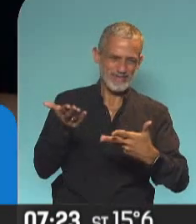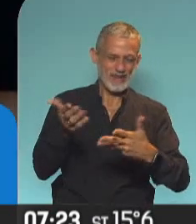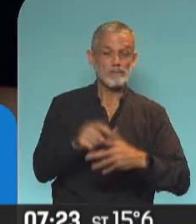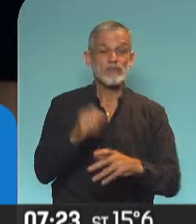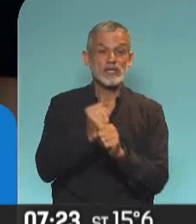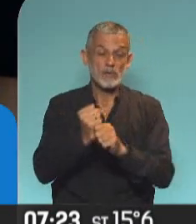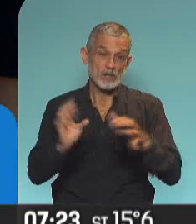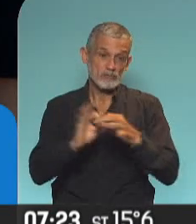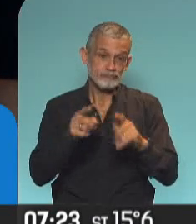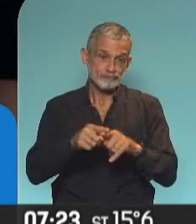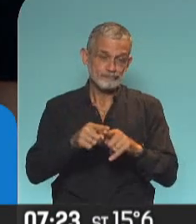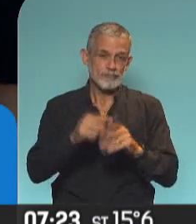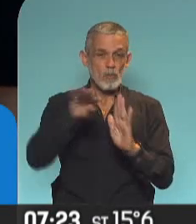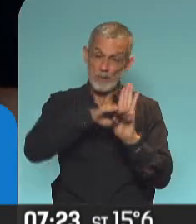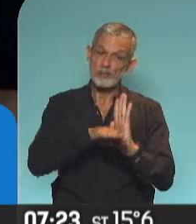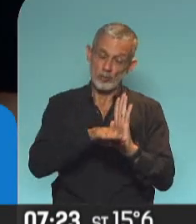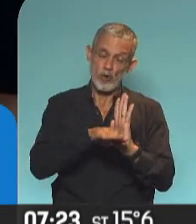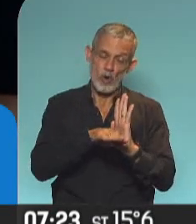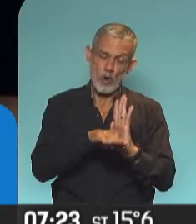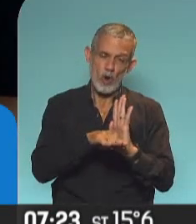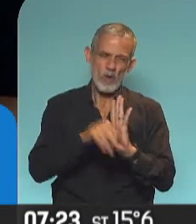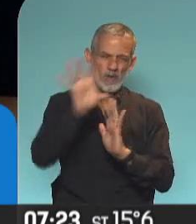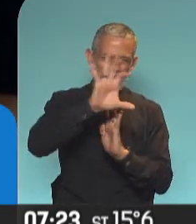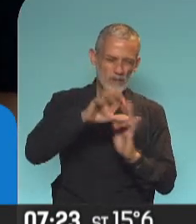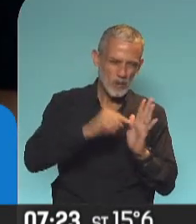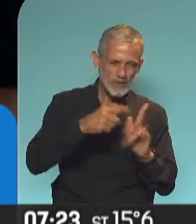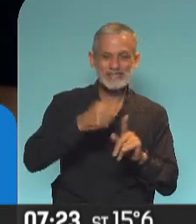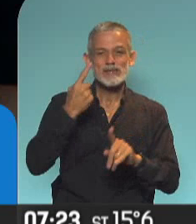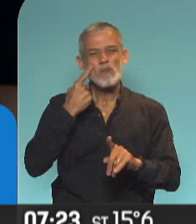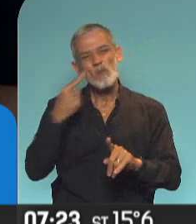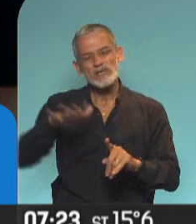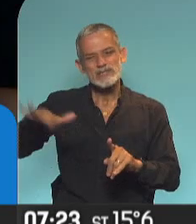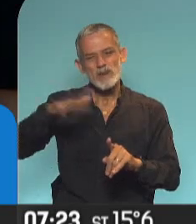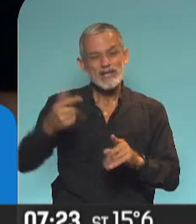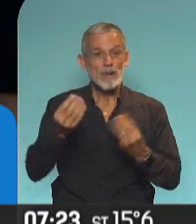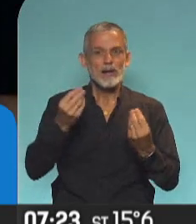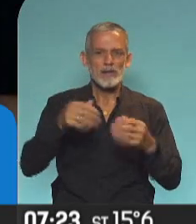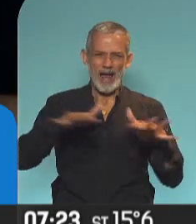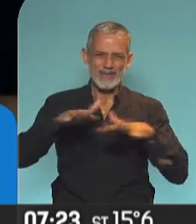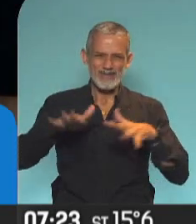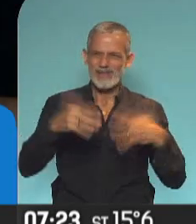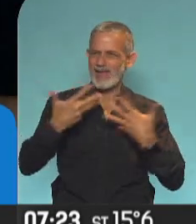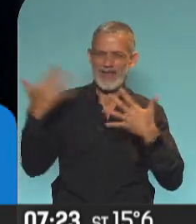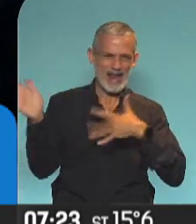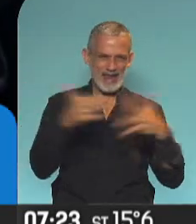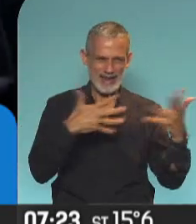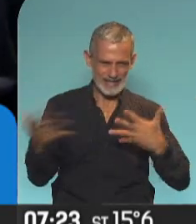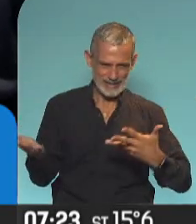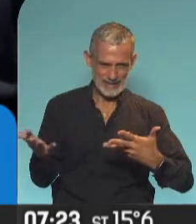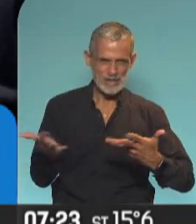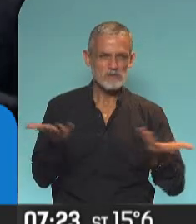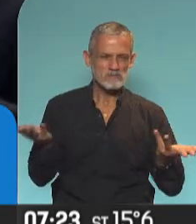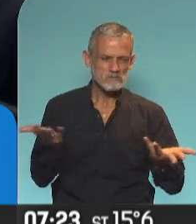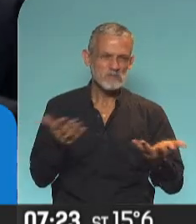con tanto con los protocoles tanto la provincia como el municipio para actividades al aire libre por eso son